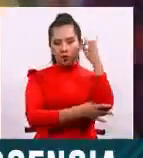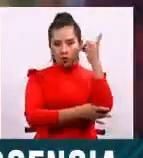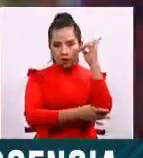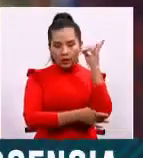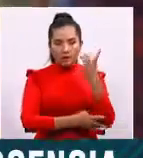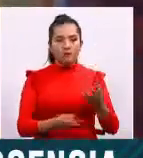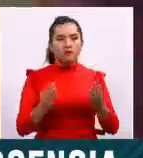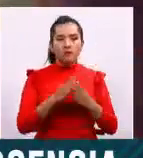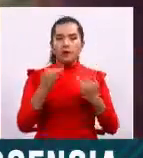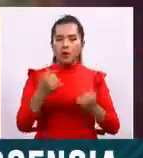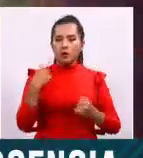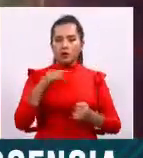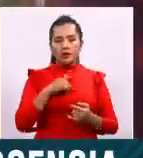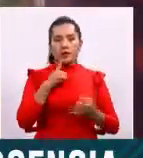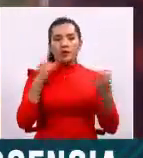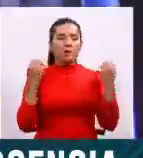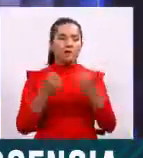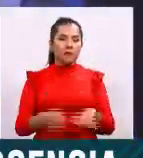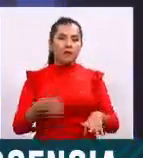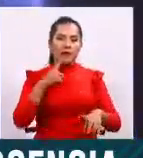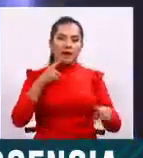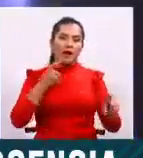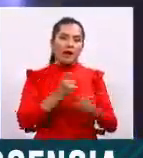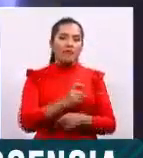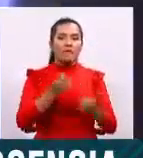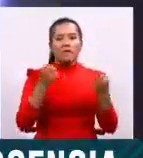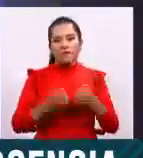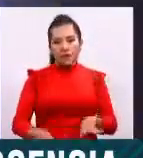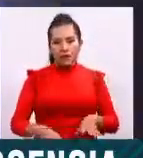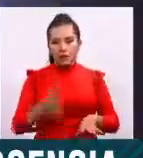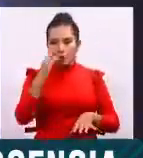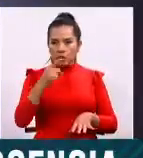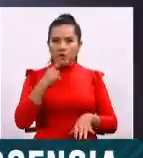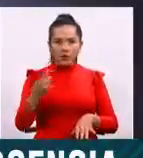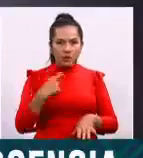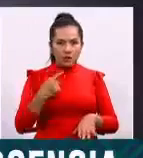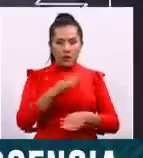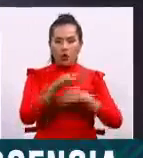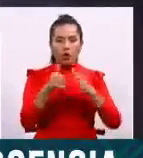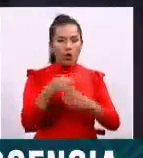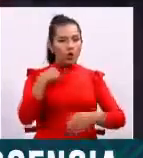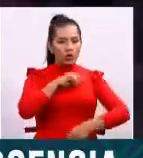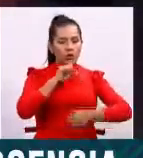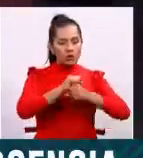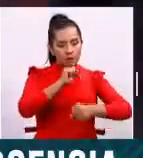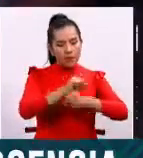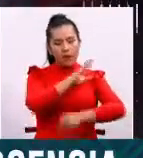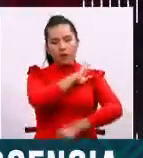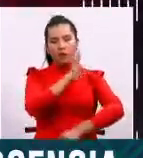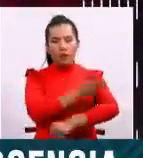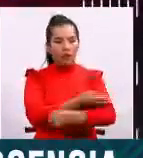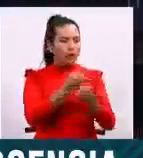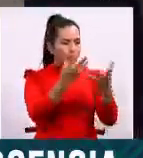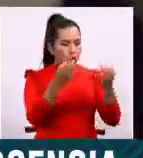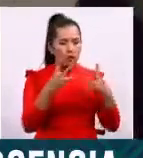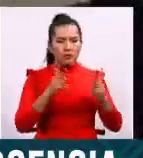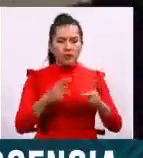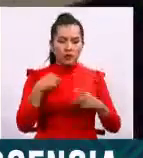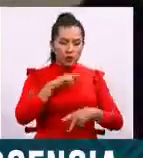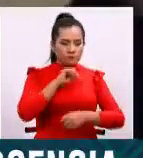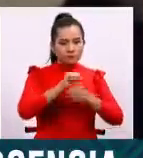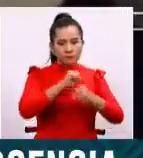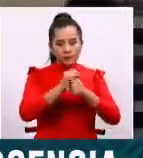nos vemos afectados de que nos digan que es todo ese esfuerzo, todo ese trabajo de tanta gente que hace para llegar